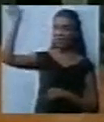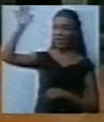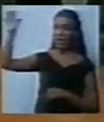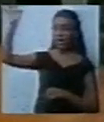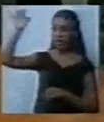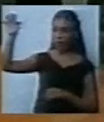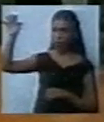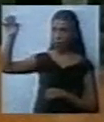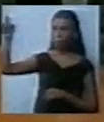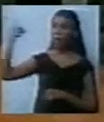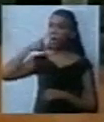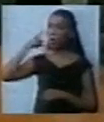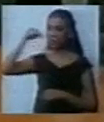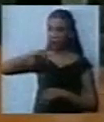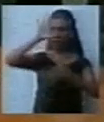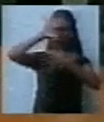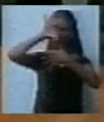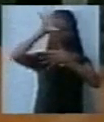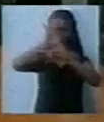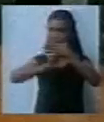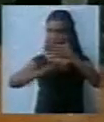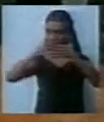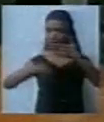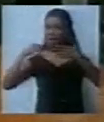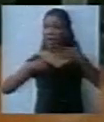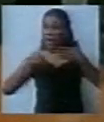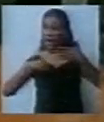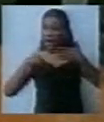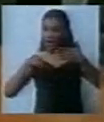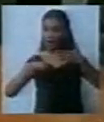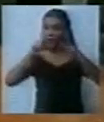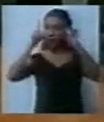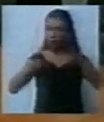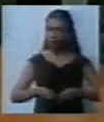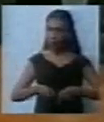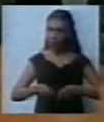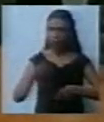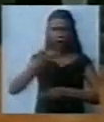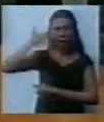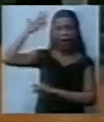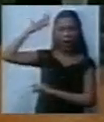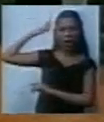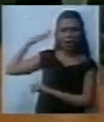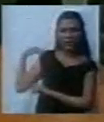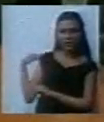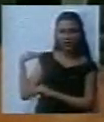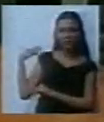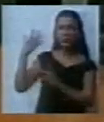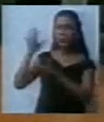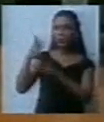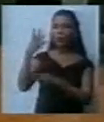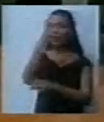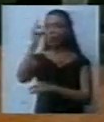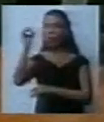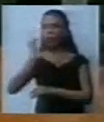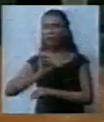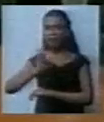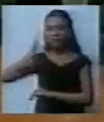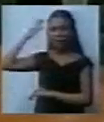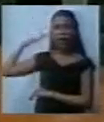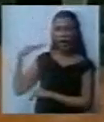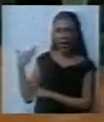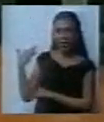Latinoamérica, en Argentina y en esta parte del mundo se escucha su música hace 40 años y creo que la música va a durar por